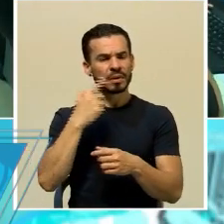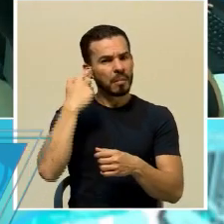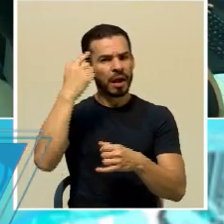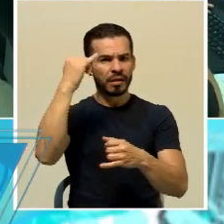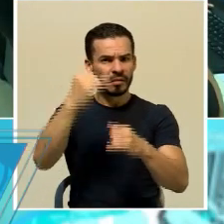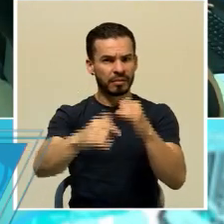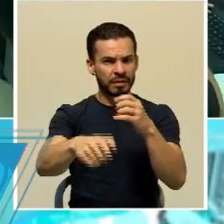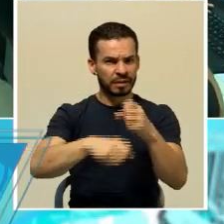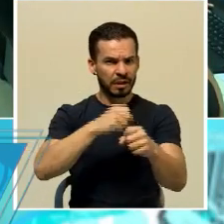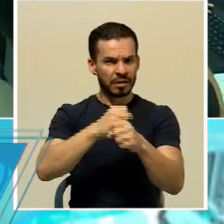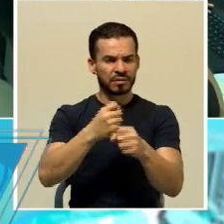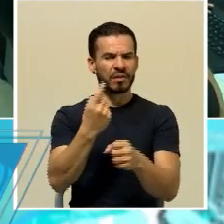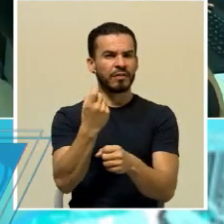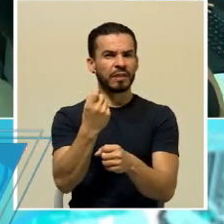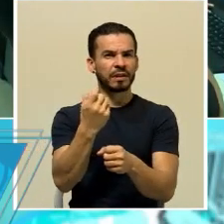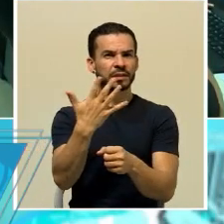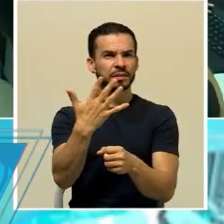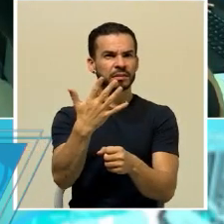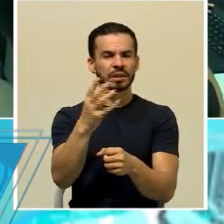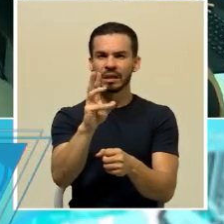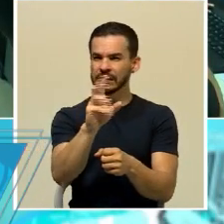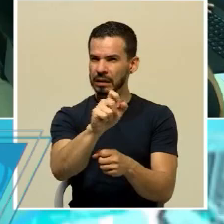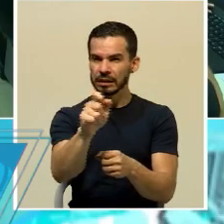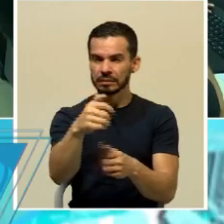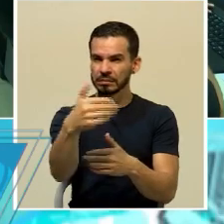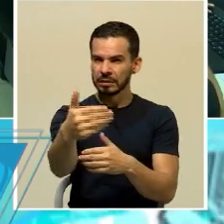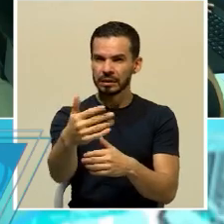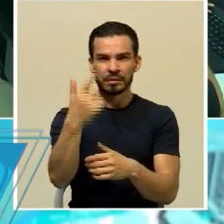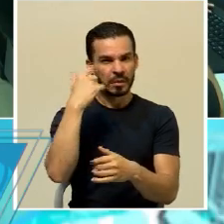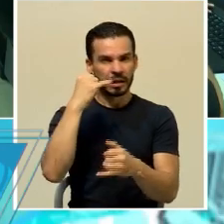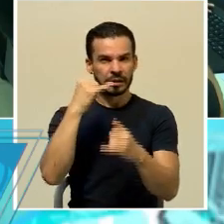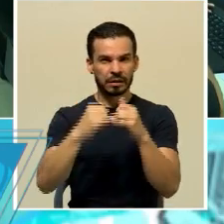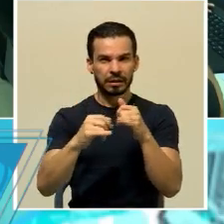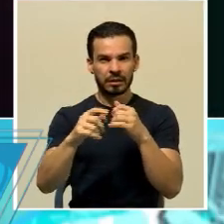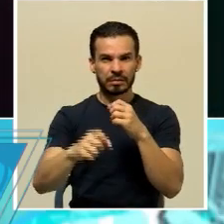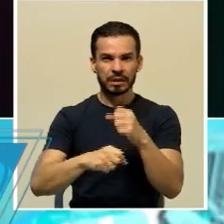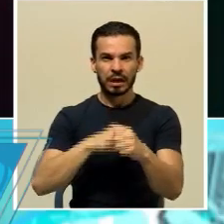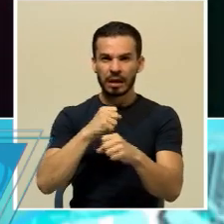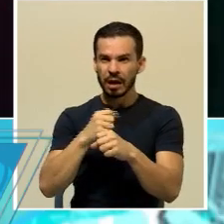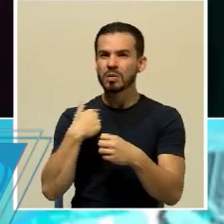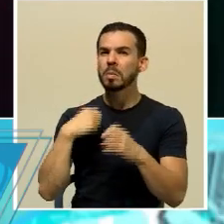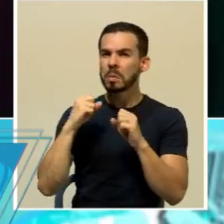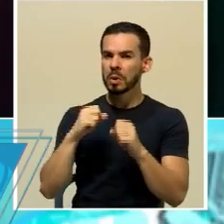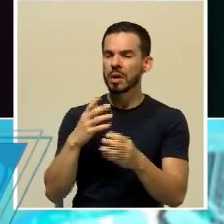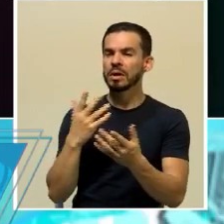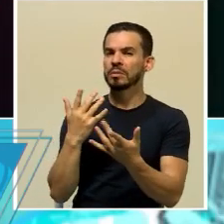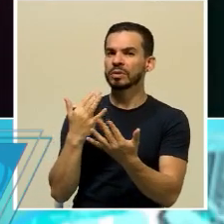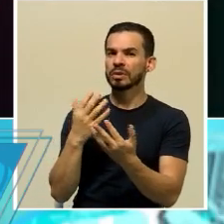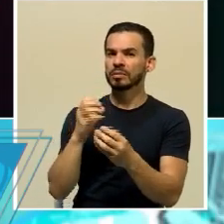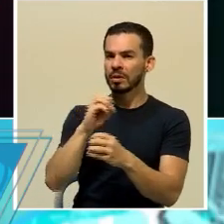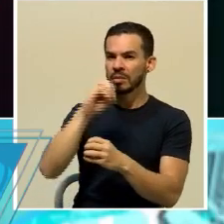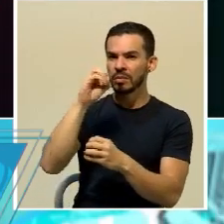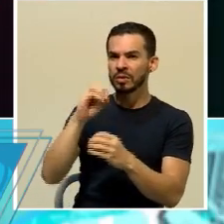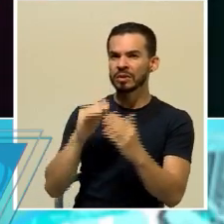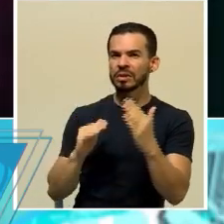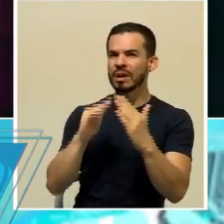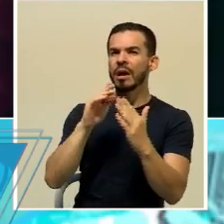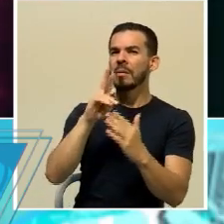fin de año, o sea, faltan 5 o 6 meses para finalizar el año, podríamos esperar incluso un porcentaje